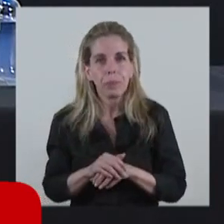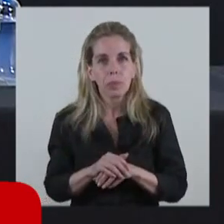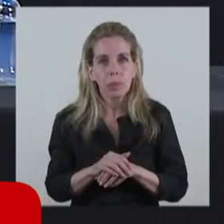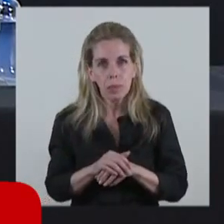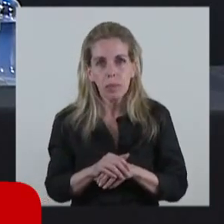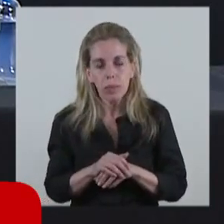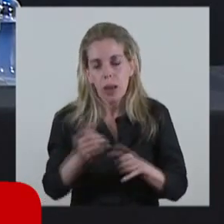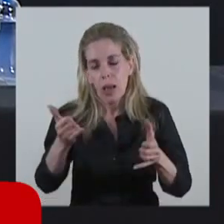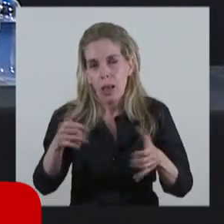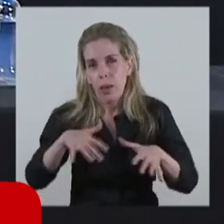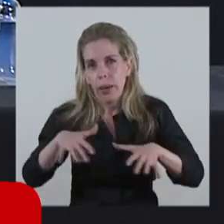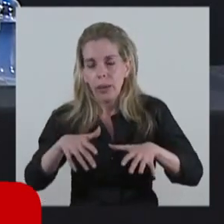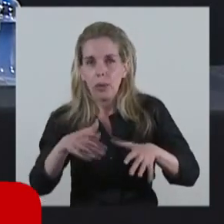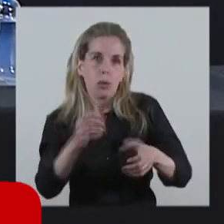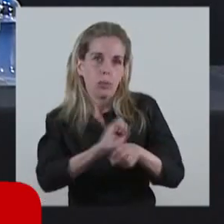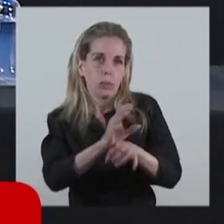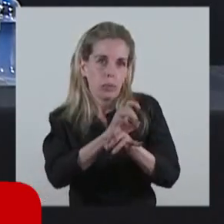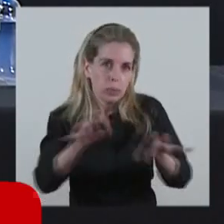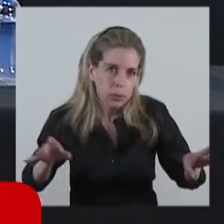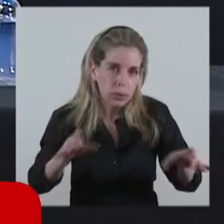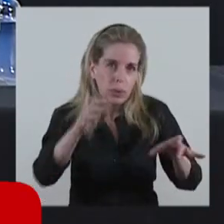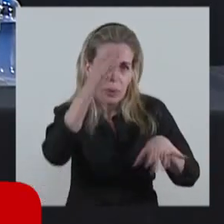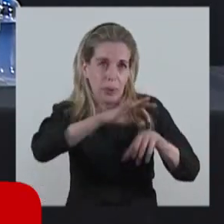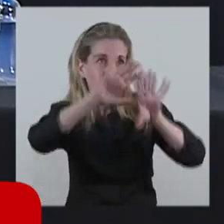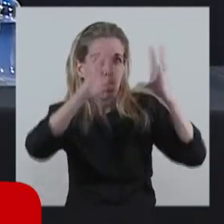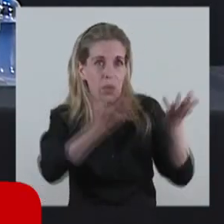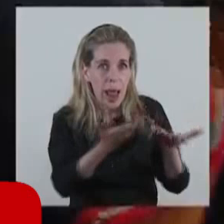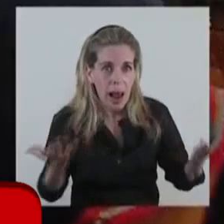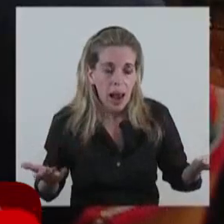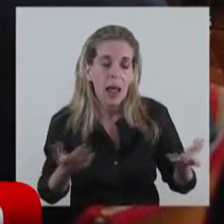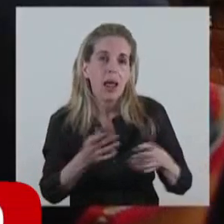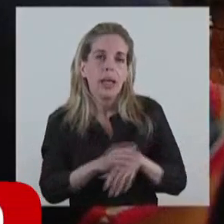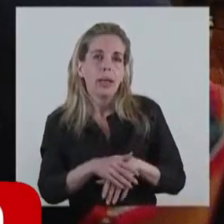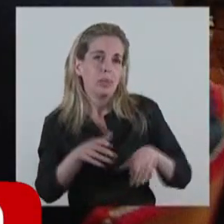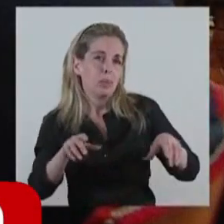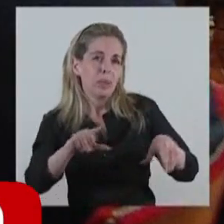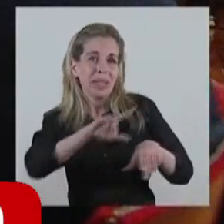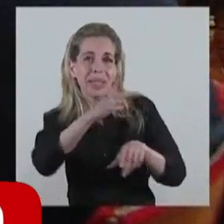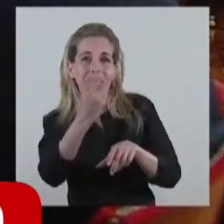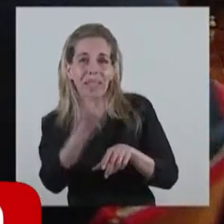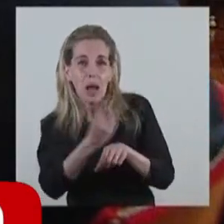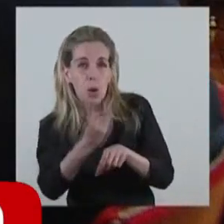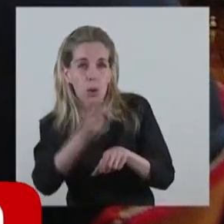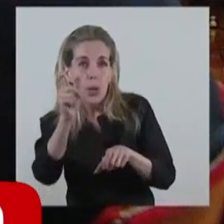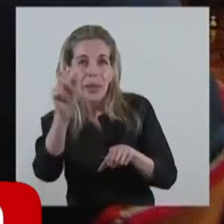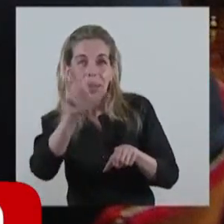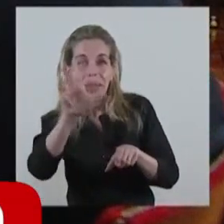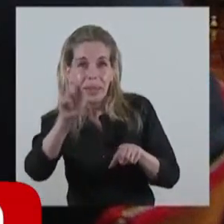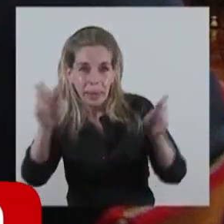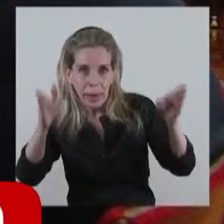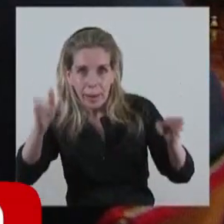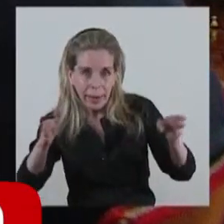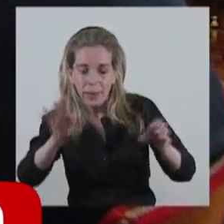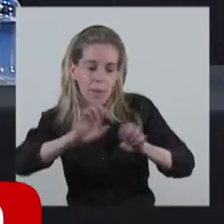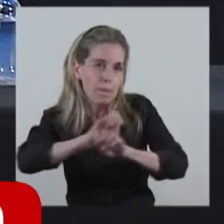estamos viviendo una pandemia. En el segundo trimestre del año fue el trimestre más duro del año y más